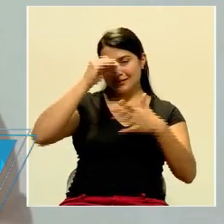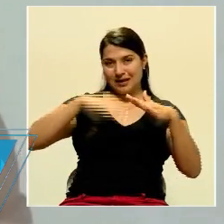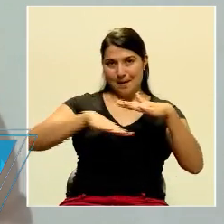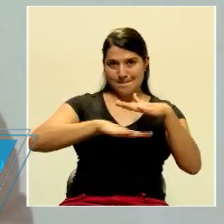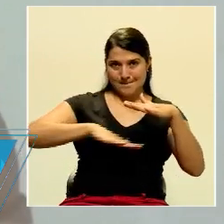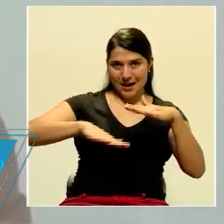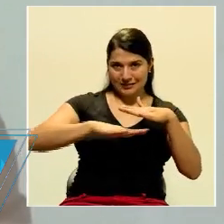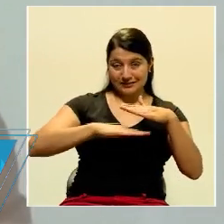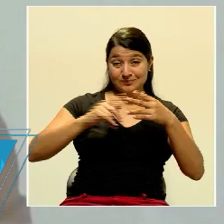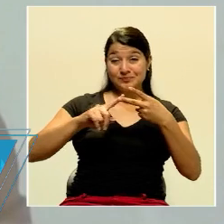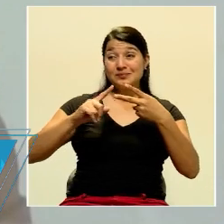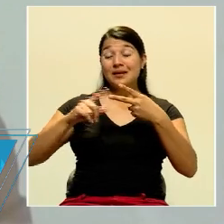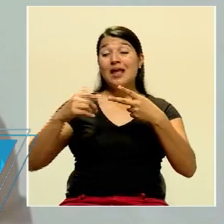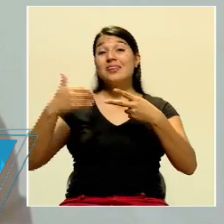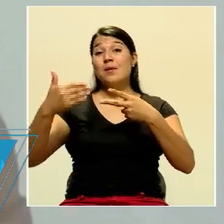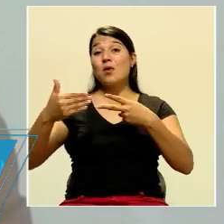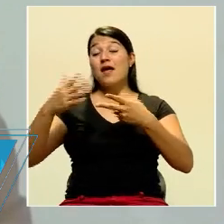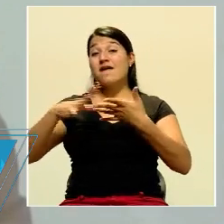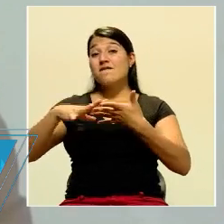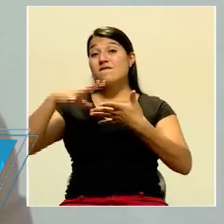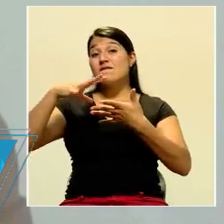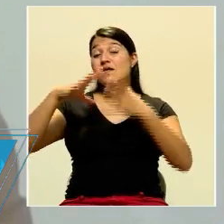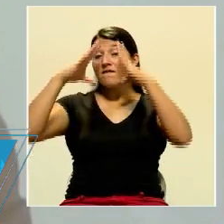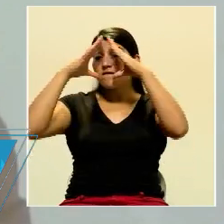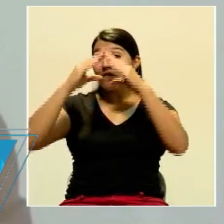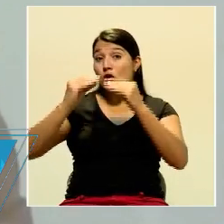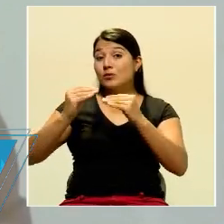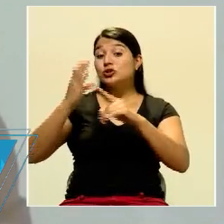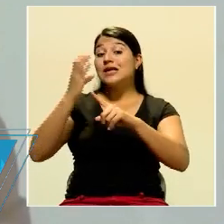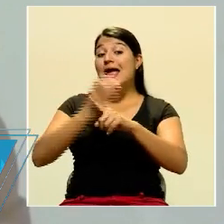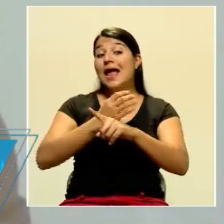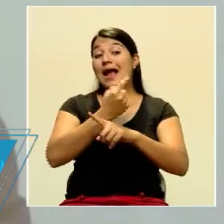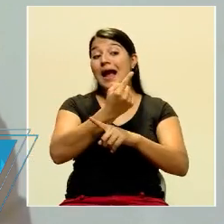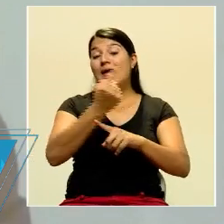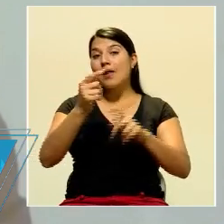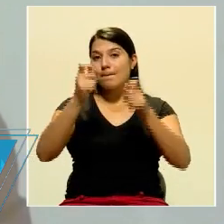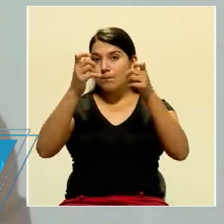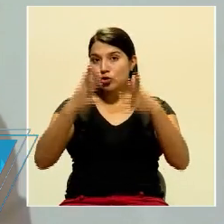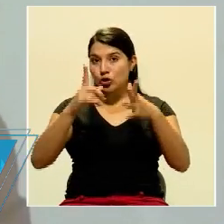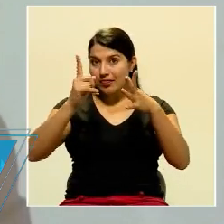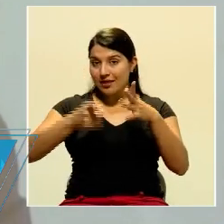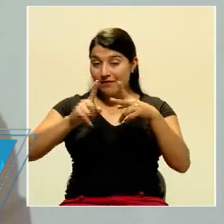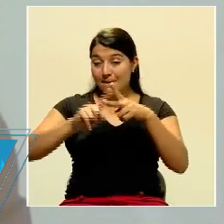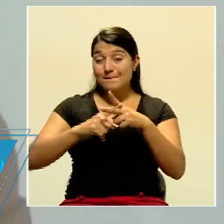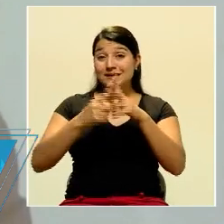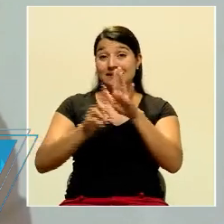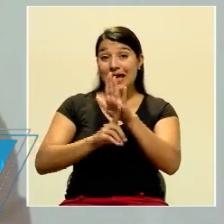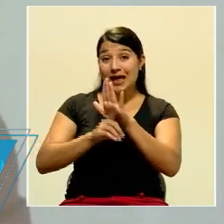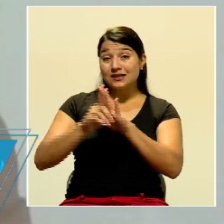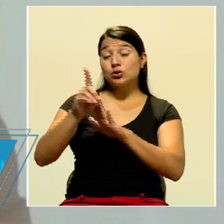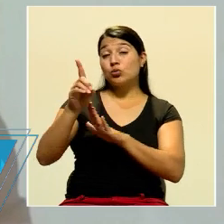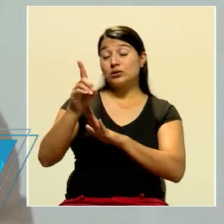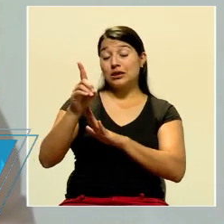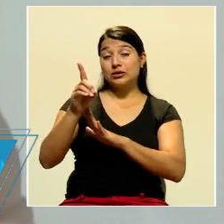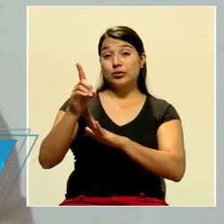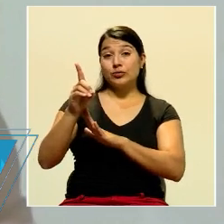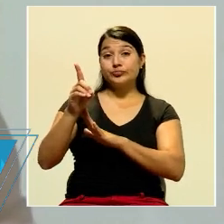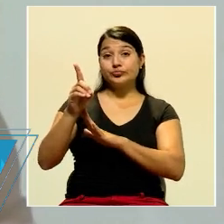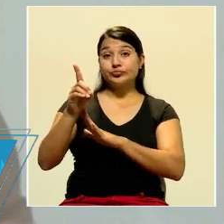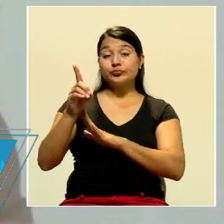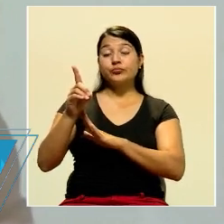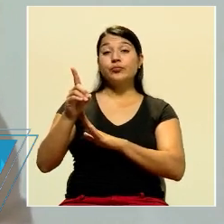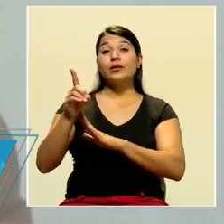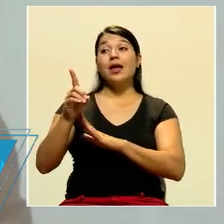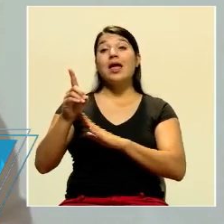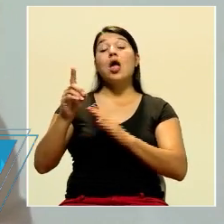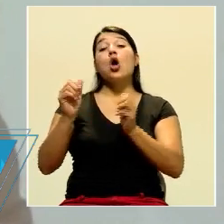una información que tienen que ir desarrollando los docentes conforme avanza el curso lectivo en la